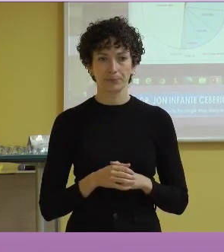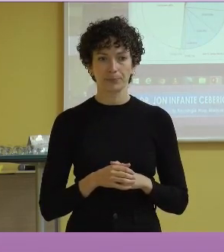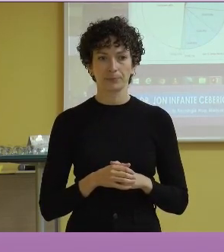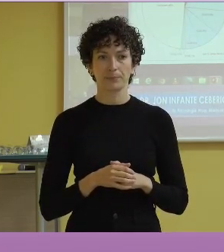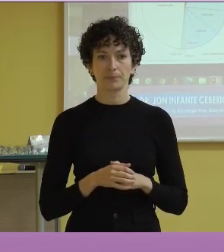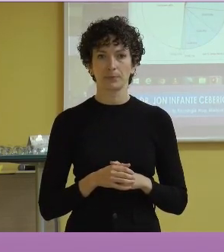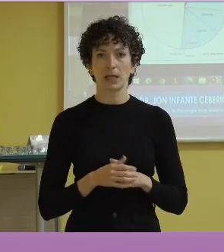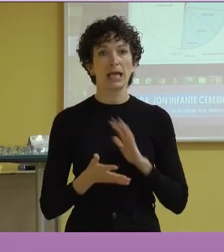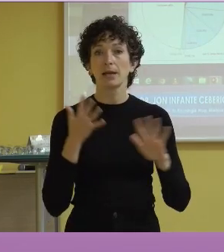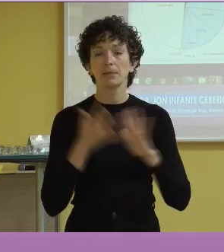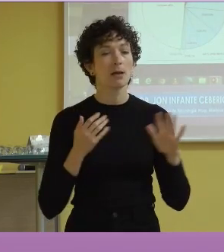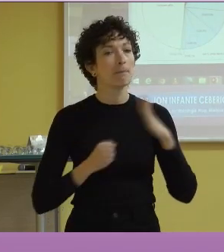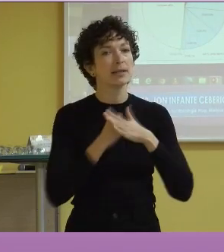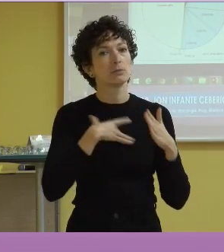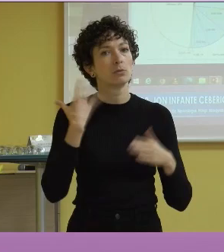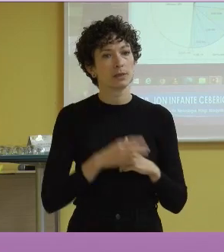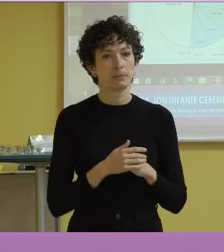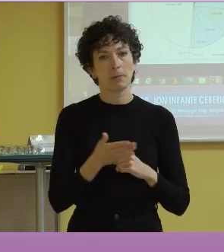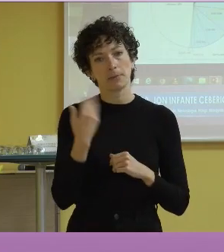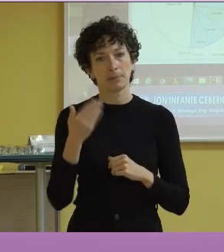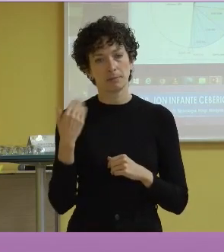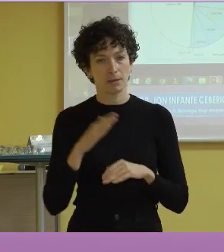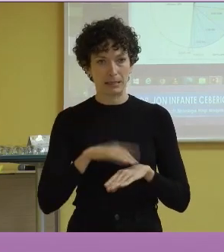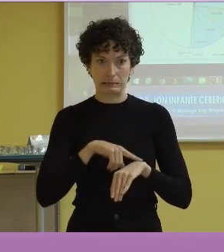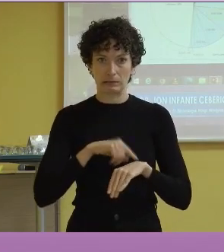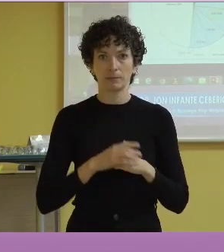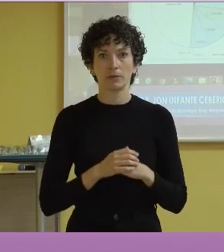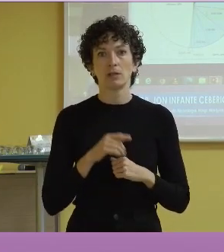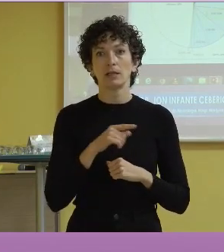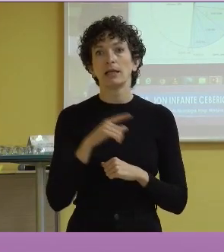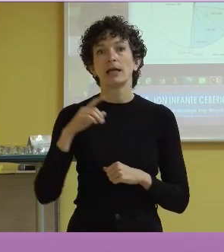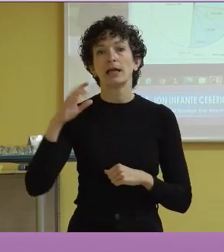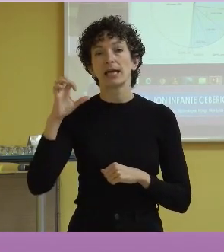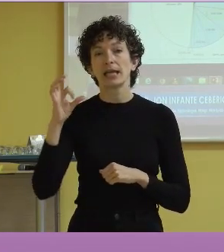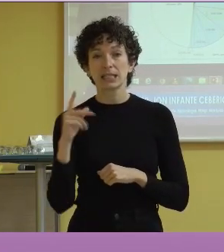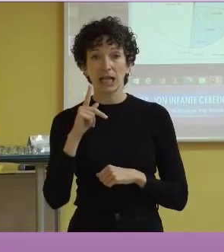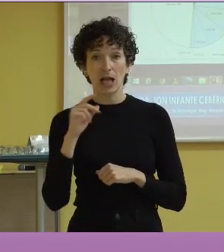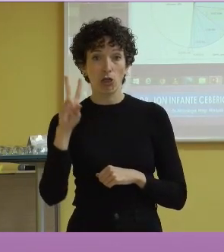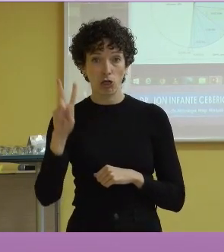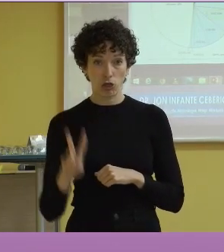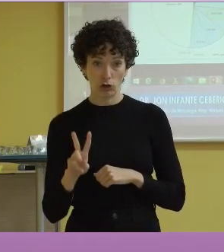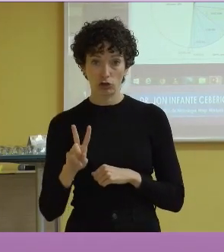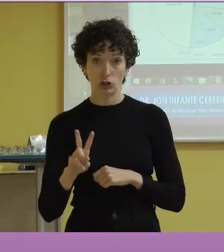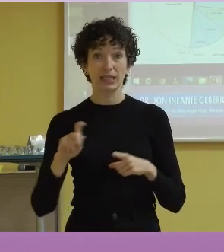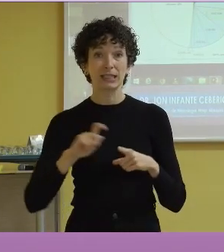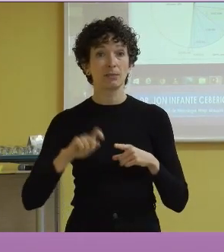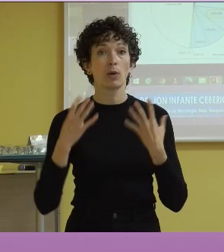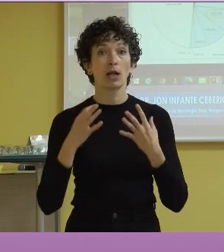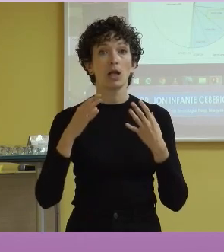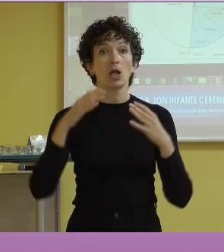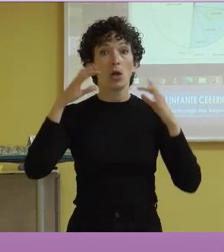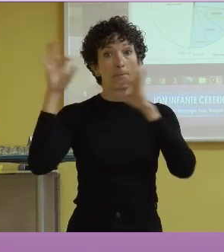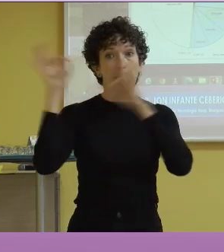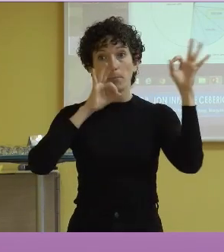Todo lo deprisa que Pasar puedas, un Mario. poco para que me dé tiempo. Y este es un paciente con SK2. Lo típico en SK2 es que los movimientos oculares rápidos no es que no